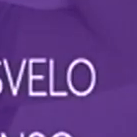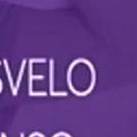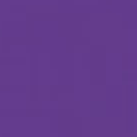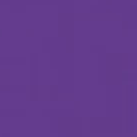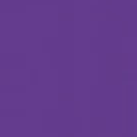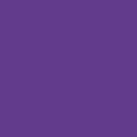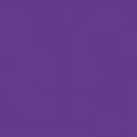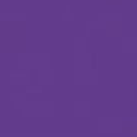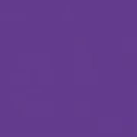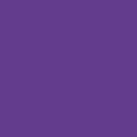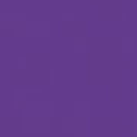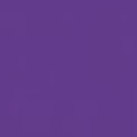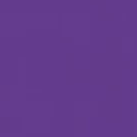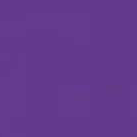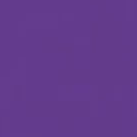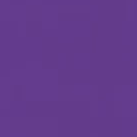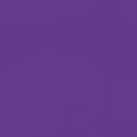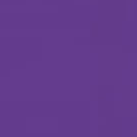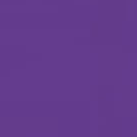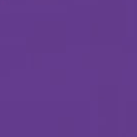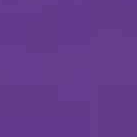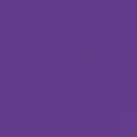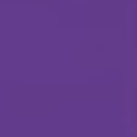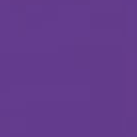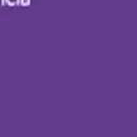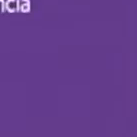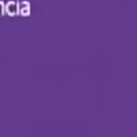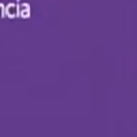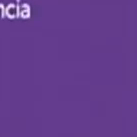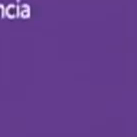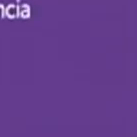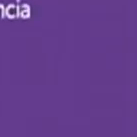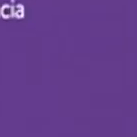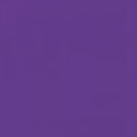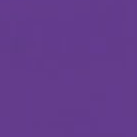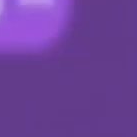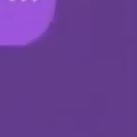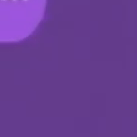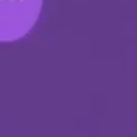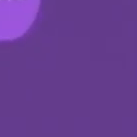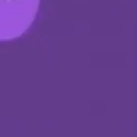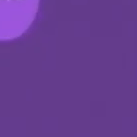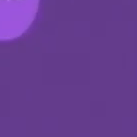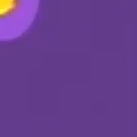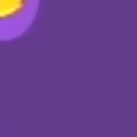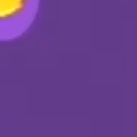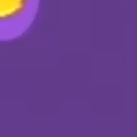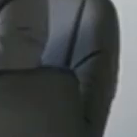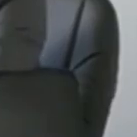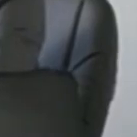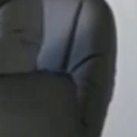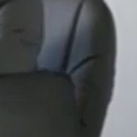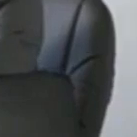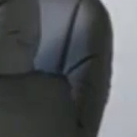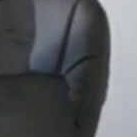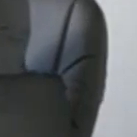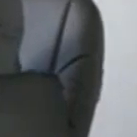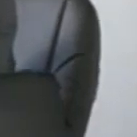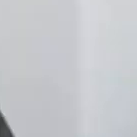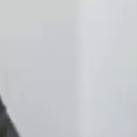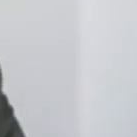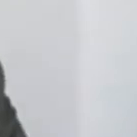descanso. Somnium, ahora en Gel Caps. Inductor del sueño, no crea dependencia. De Laboratorios Fardel.